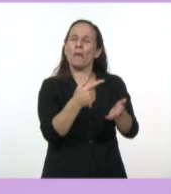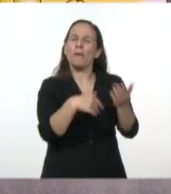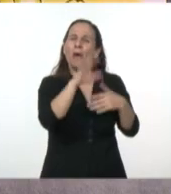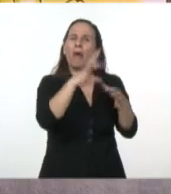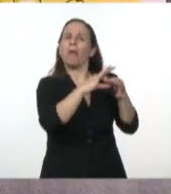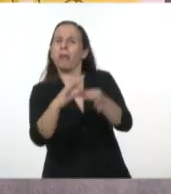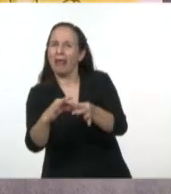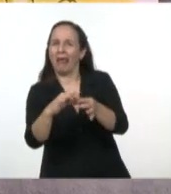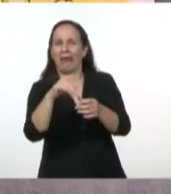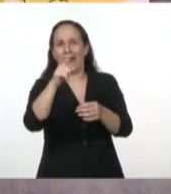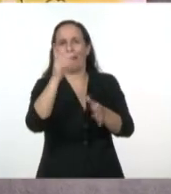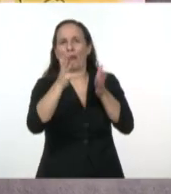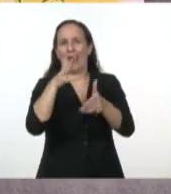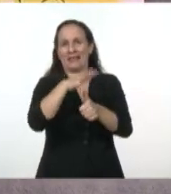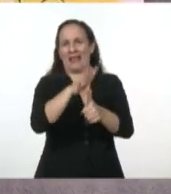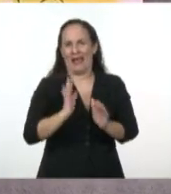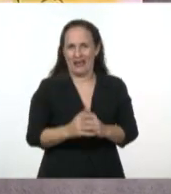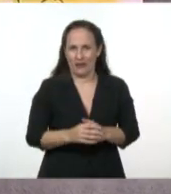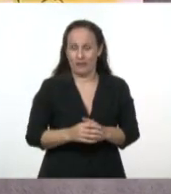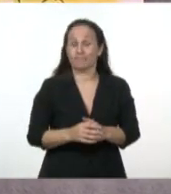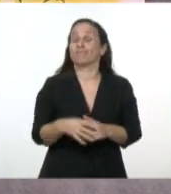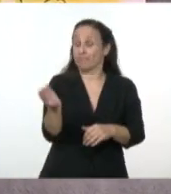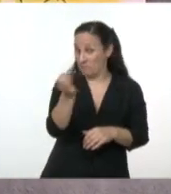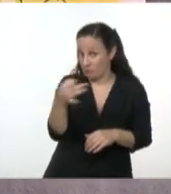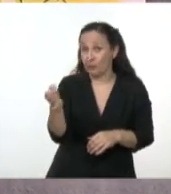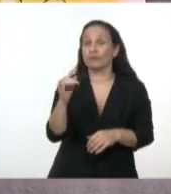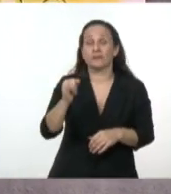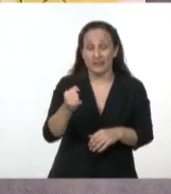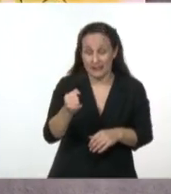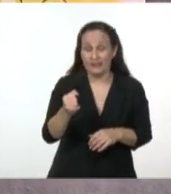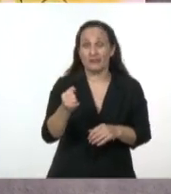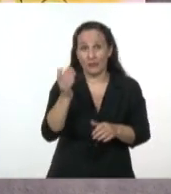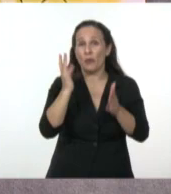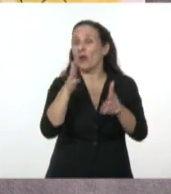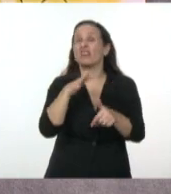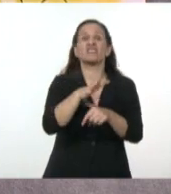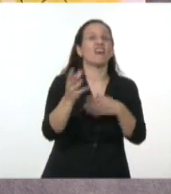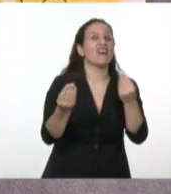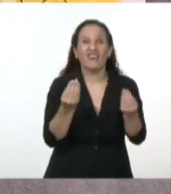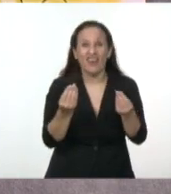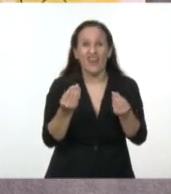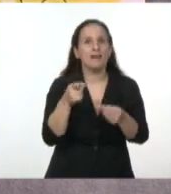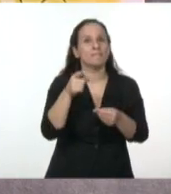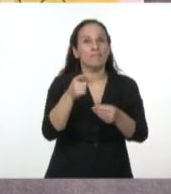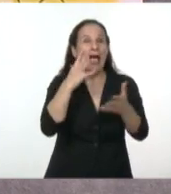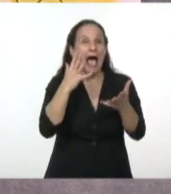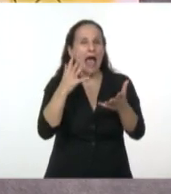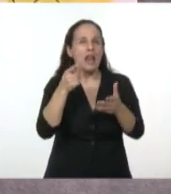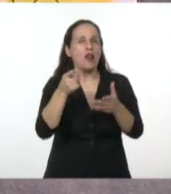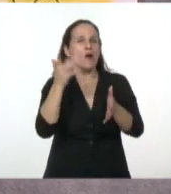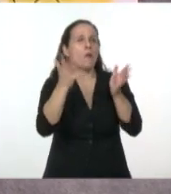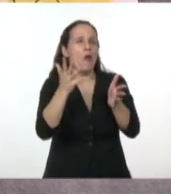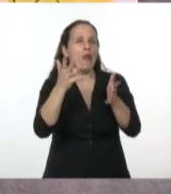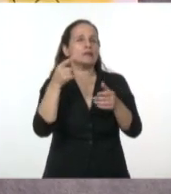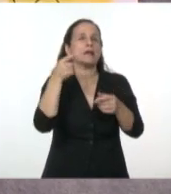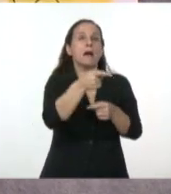de género, ¿no? Claro, y en general, digamos, dijimos que la violencia de género tiene que ver con la aplicación de cierta violencia en razón de